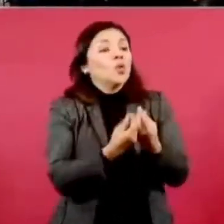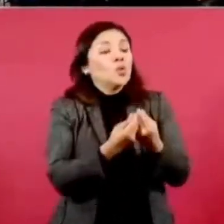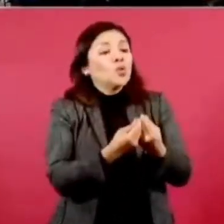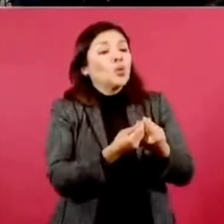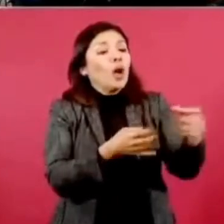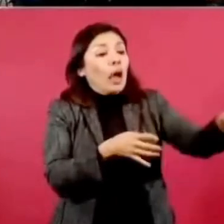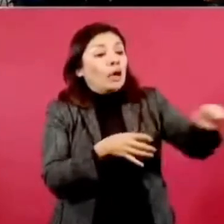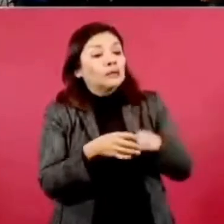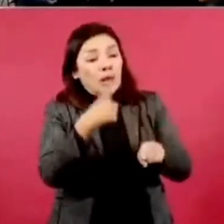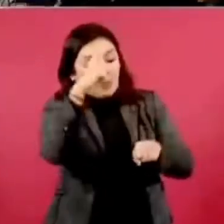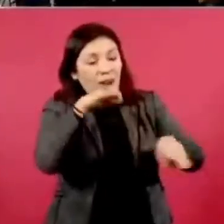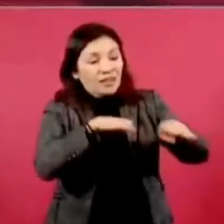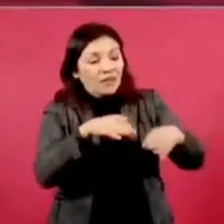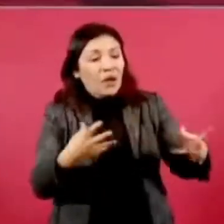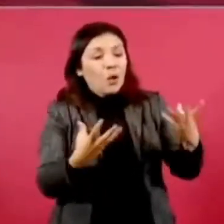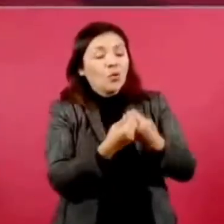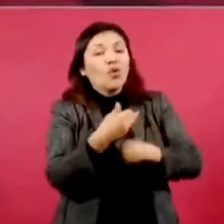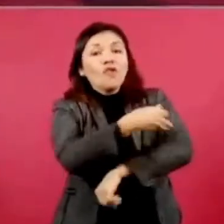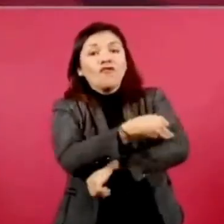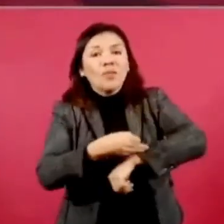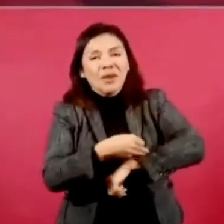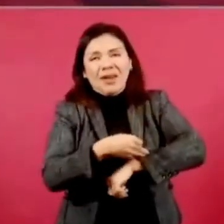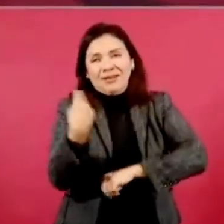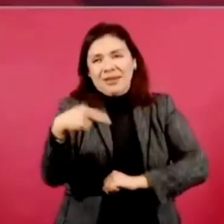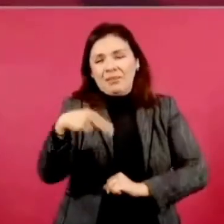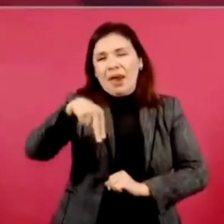aparte de la corrupción.